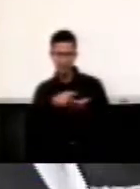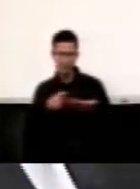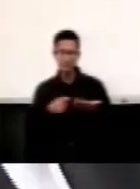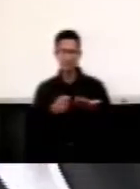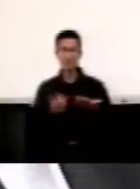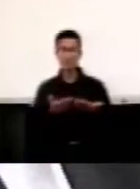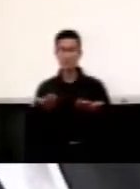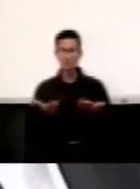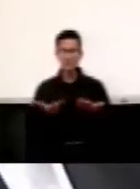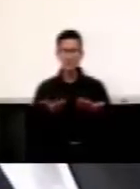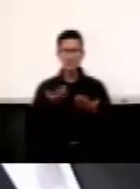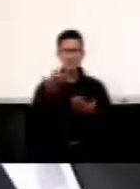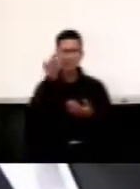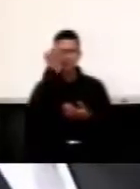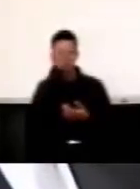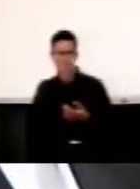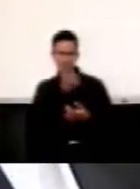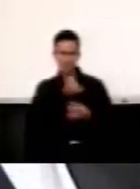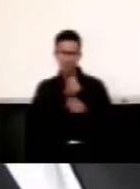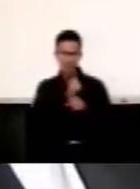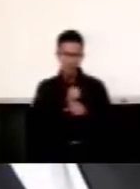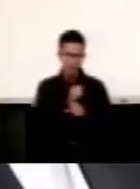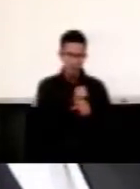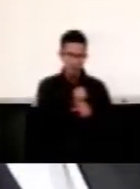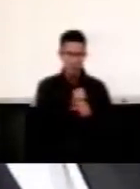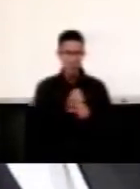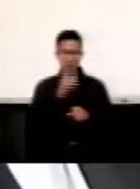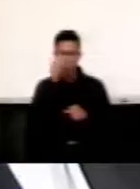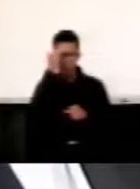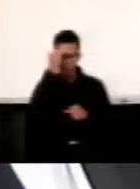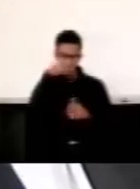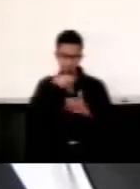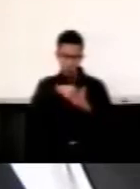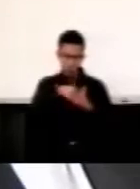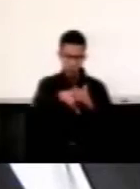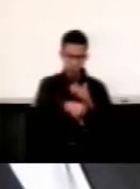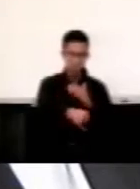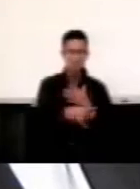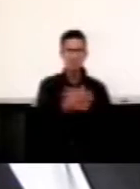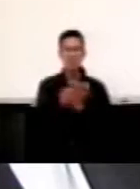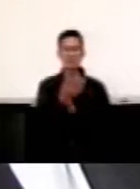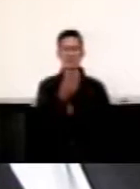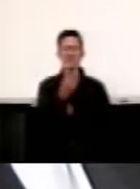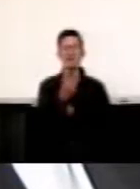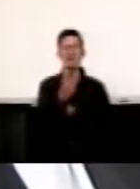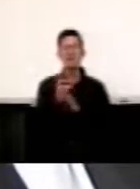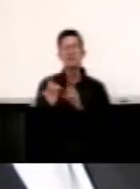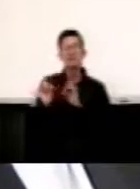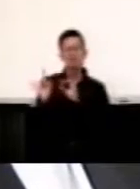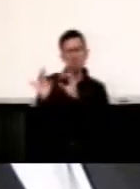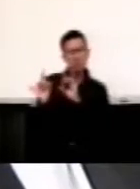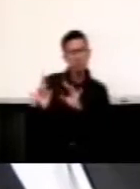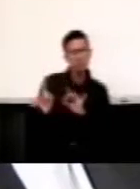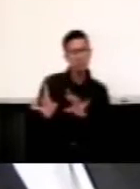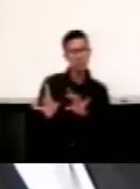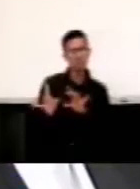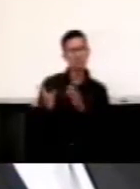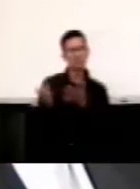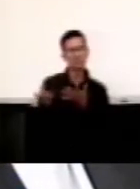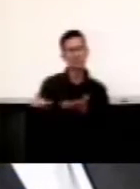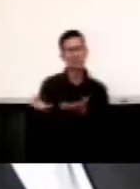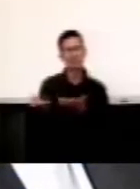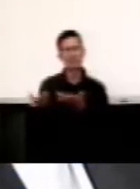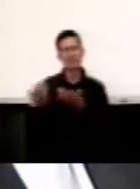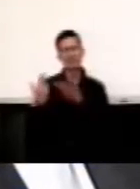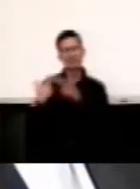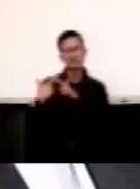muy concienzudo de todas estas incidencias que se presentan en la conformación y el tránsito